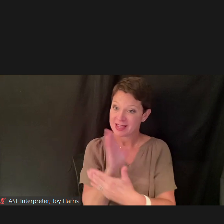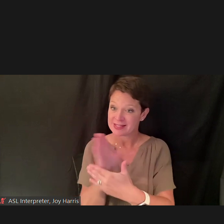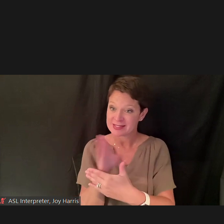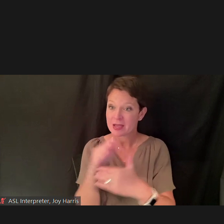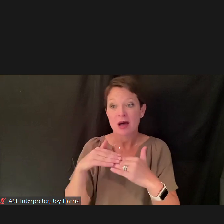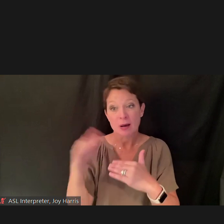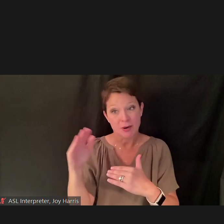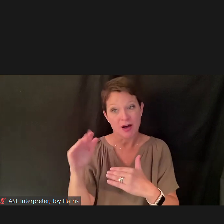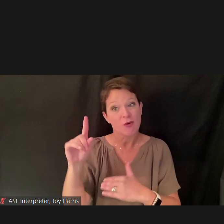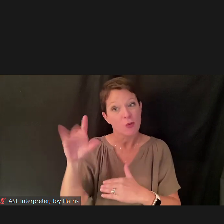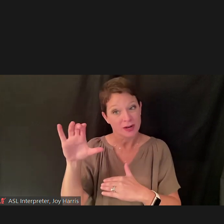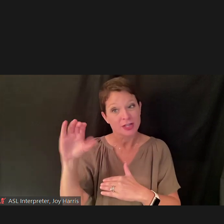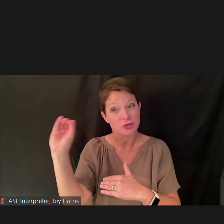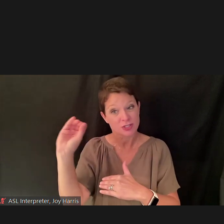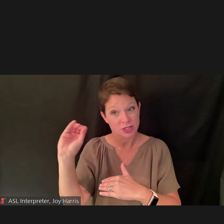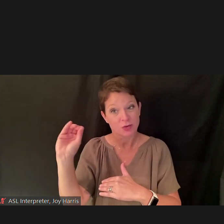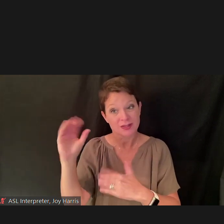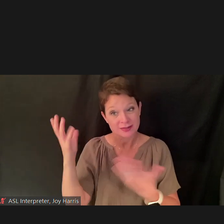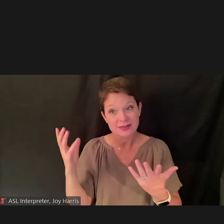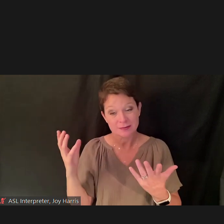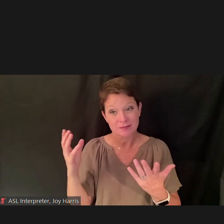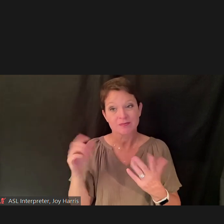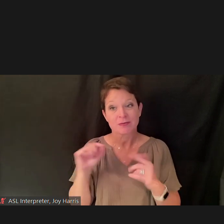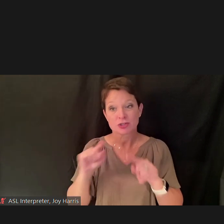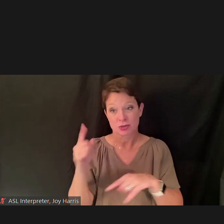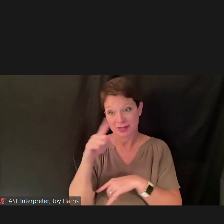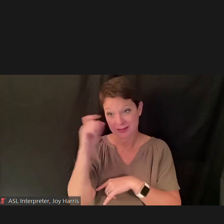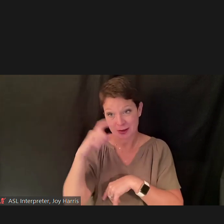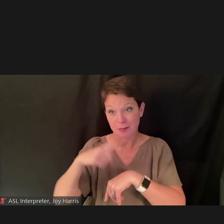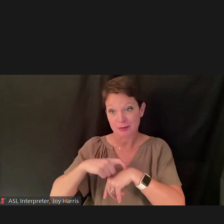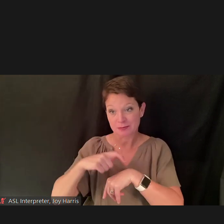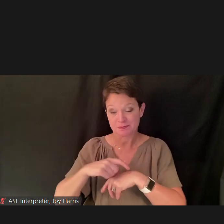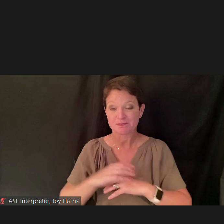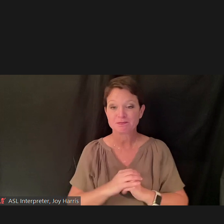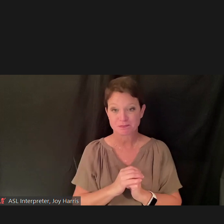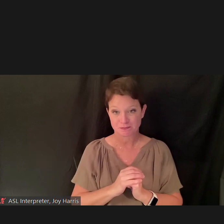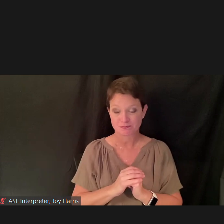30 días sobre los 100 grados.